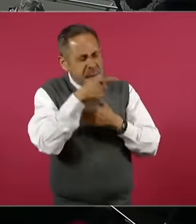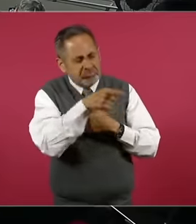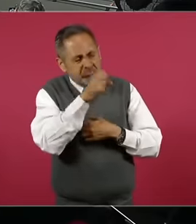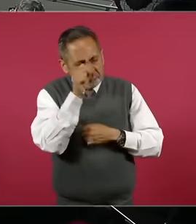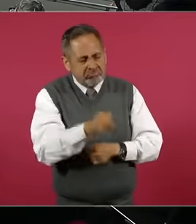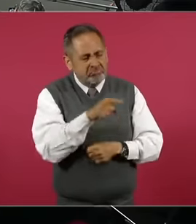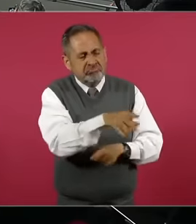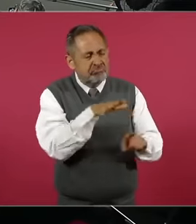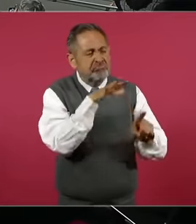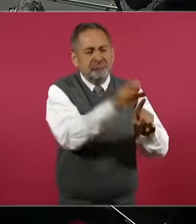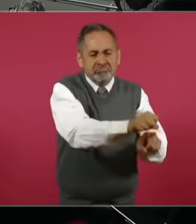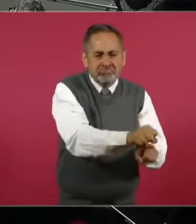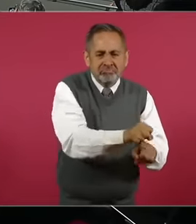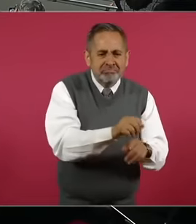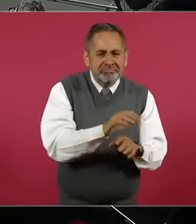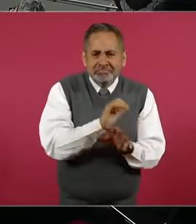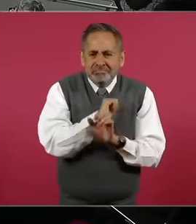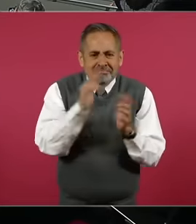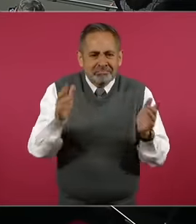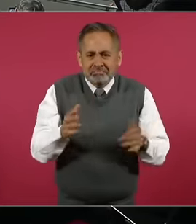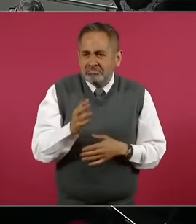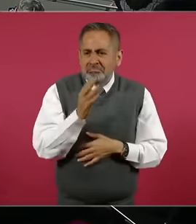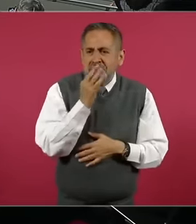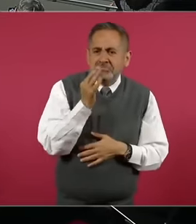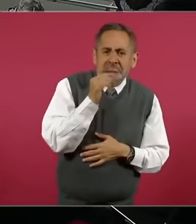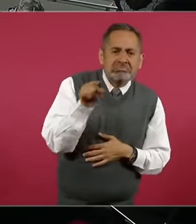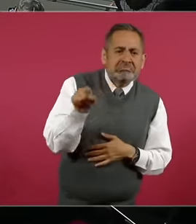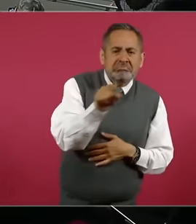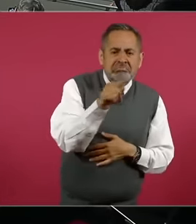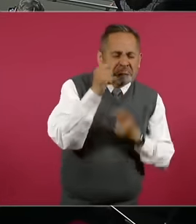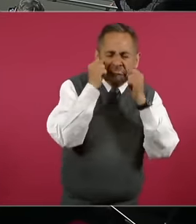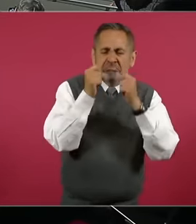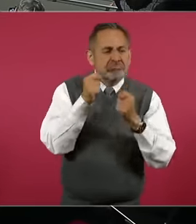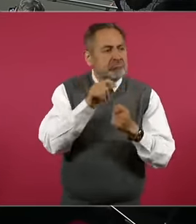el gobierno, por cualquier persona que